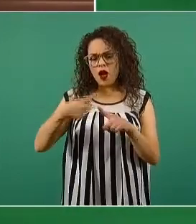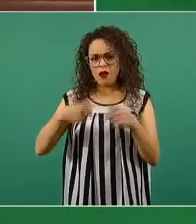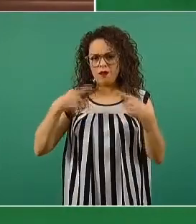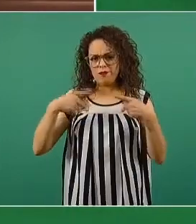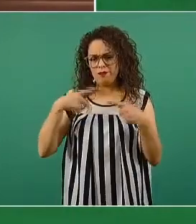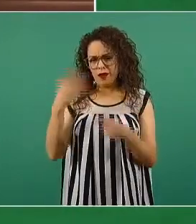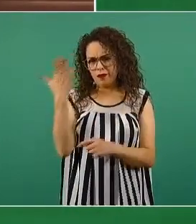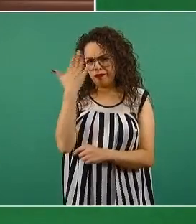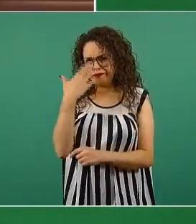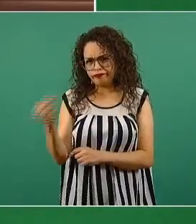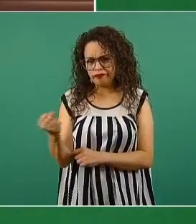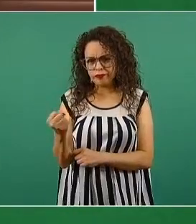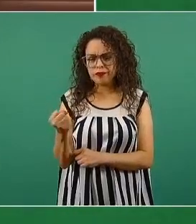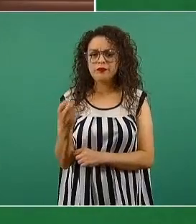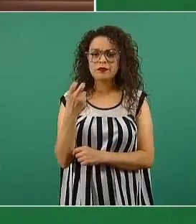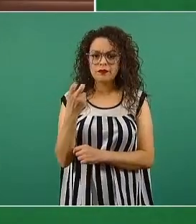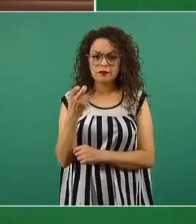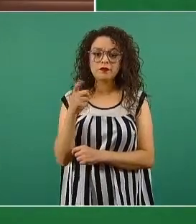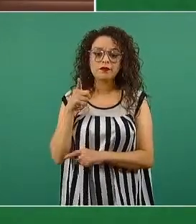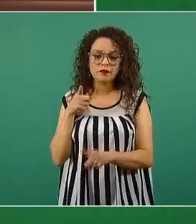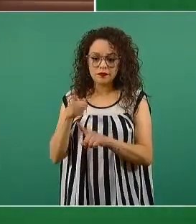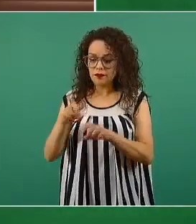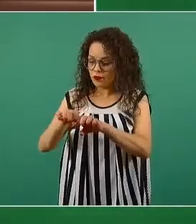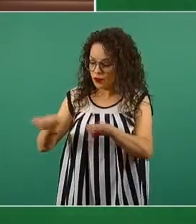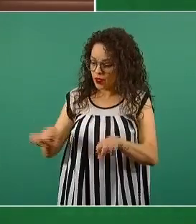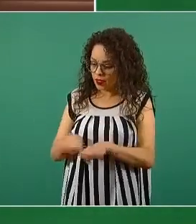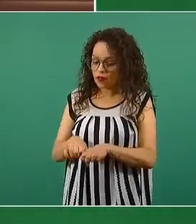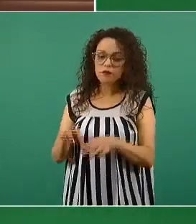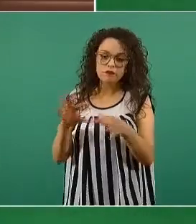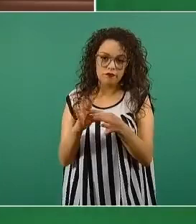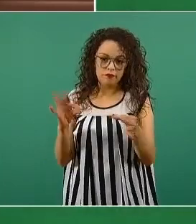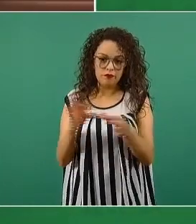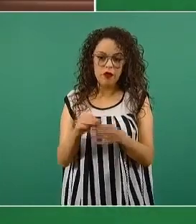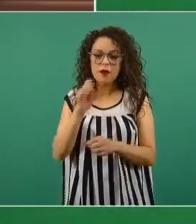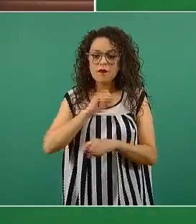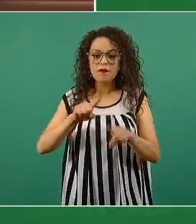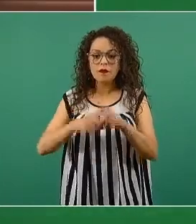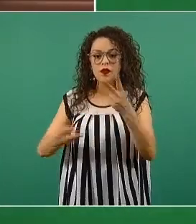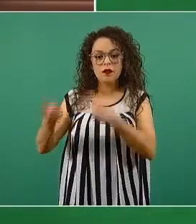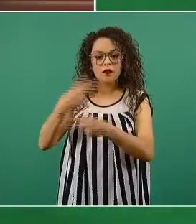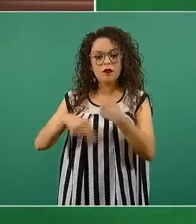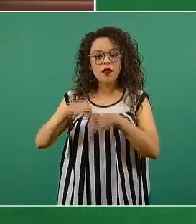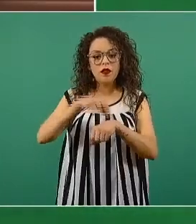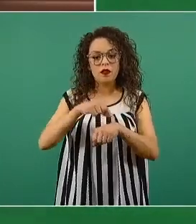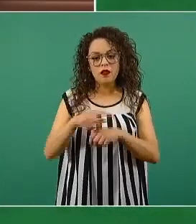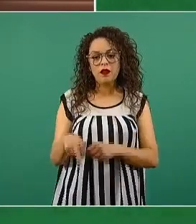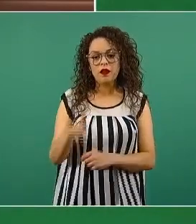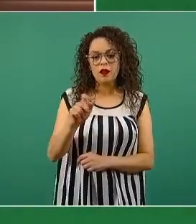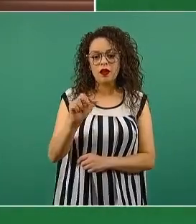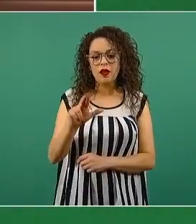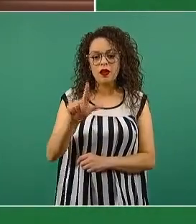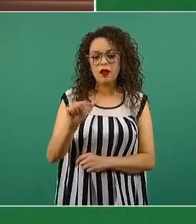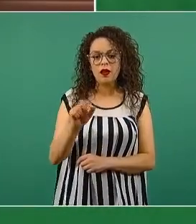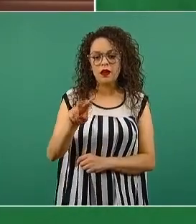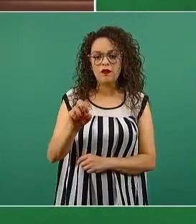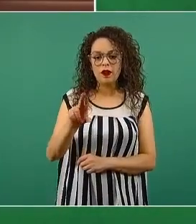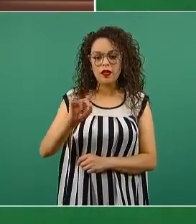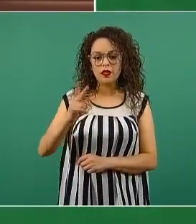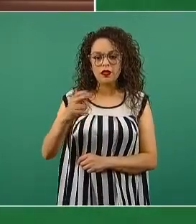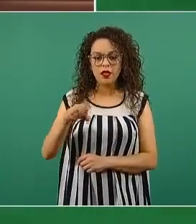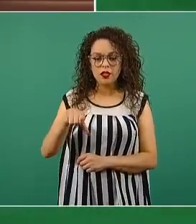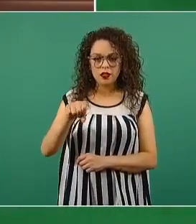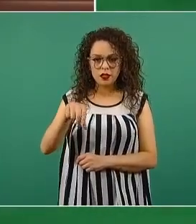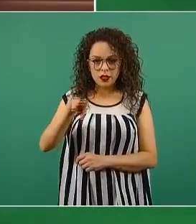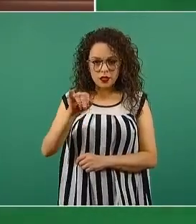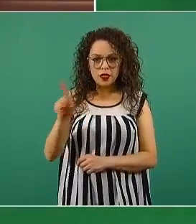se definió la parte operativa, también ya vino en una ocasión la doctora Carla Berdichevsky, la directora general del Centro de Equidad y